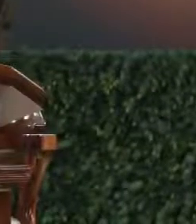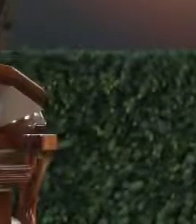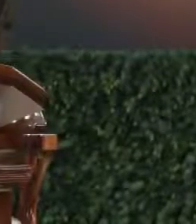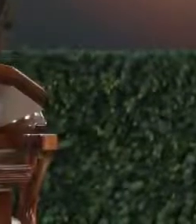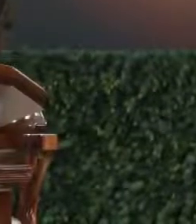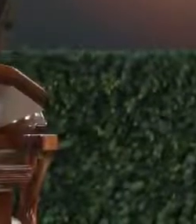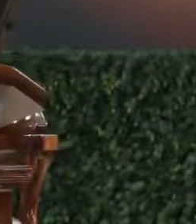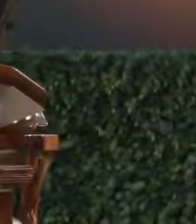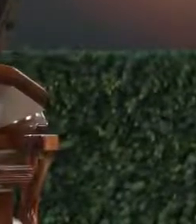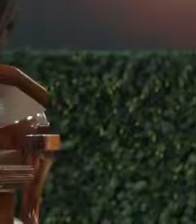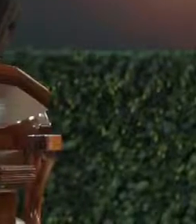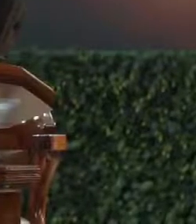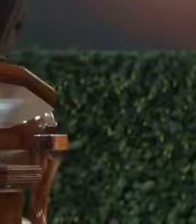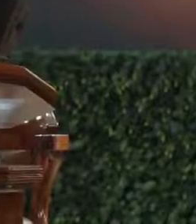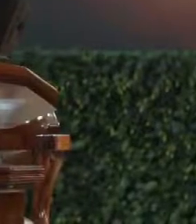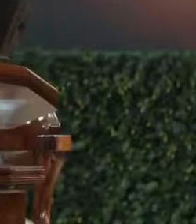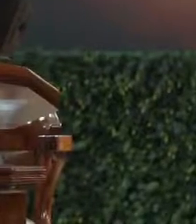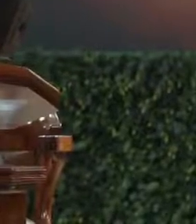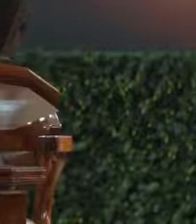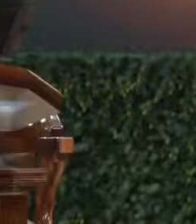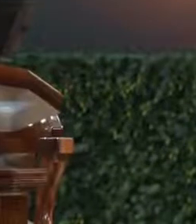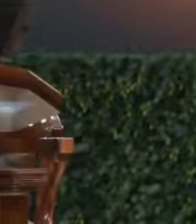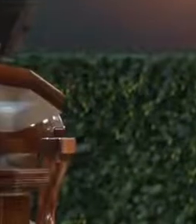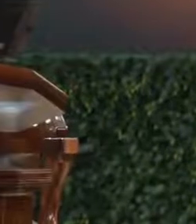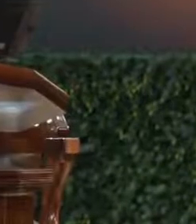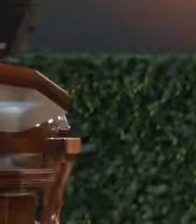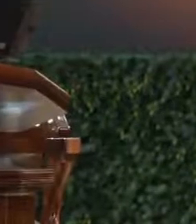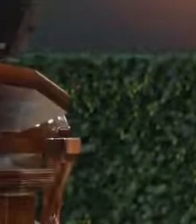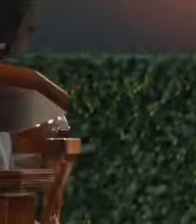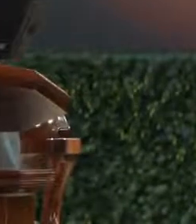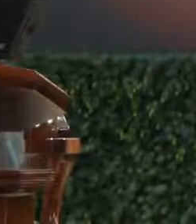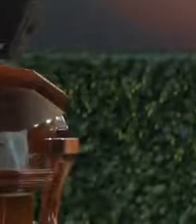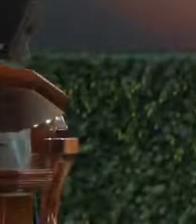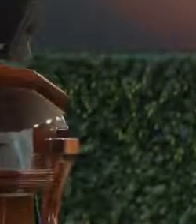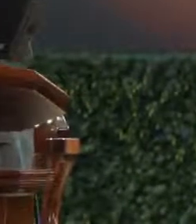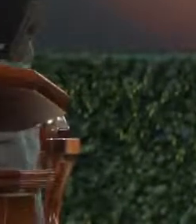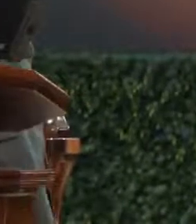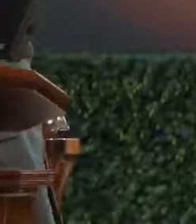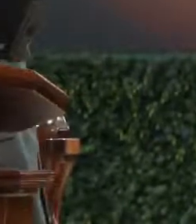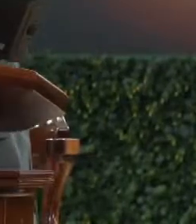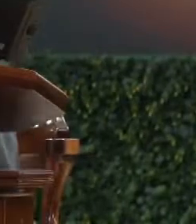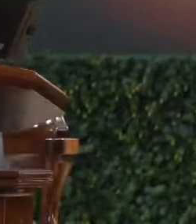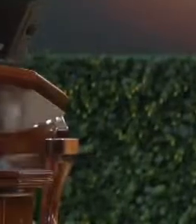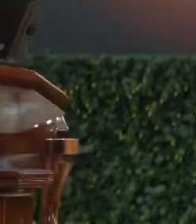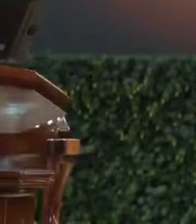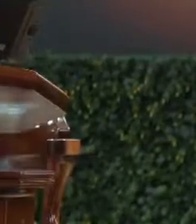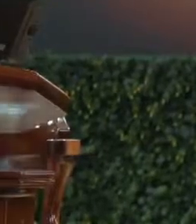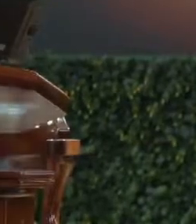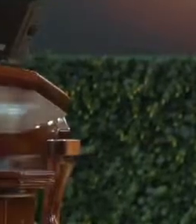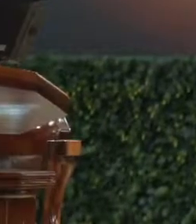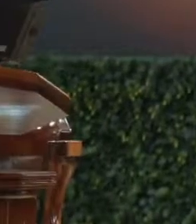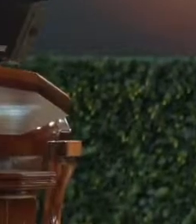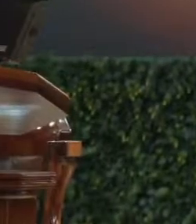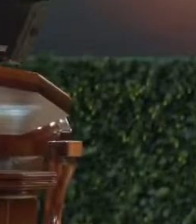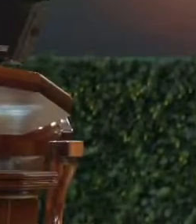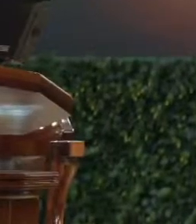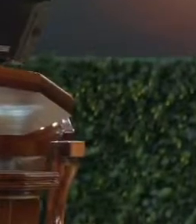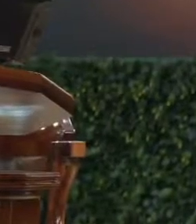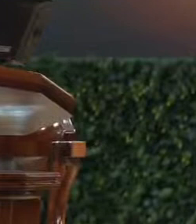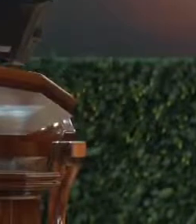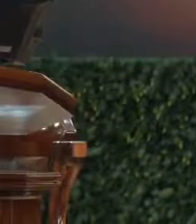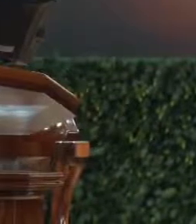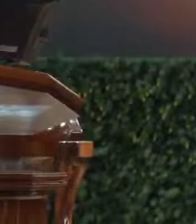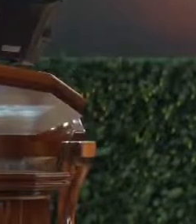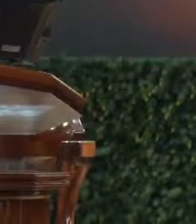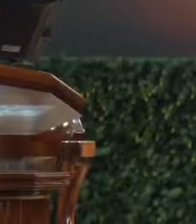estas cuatro, de estos cuatro ángulos. Uno es la economía. Algunos piensan que es el